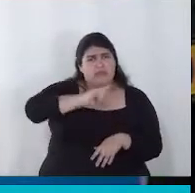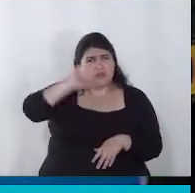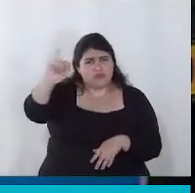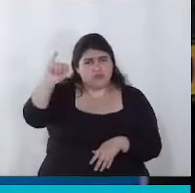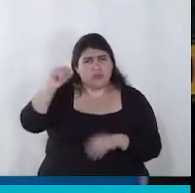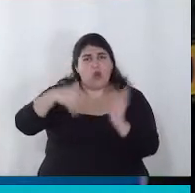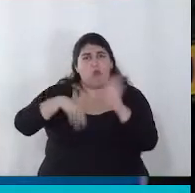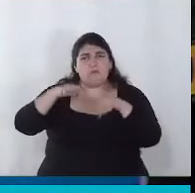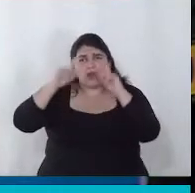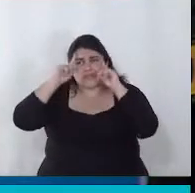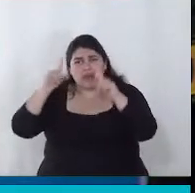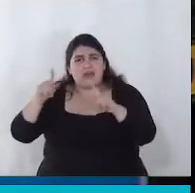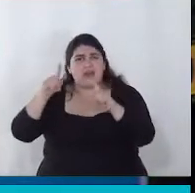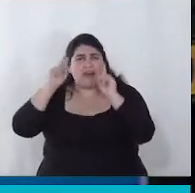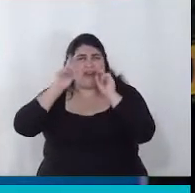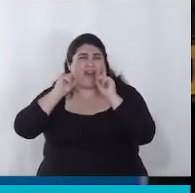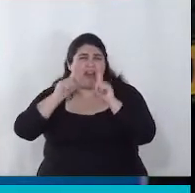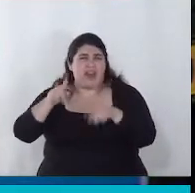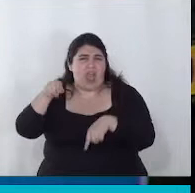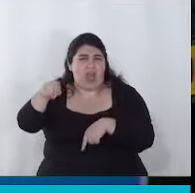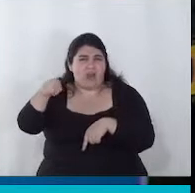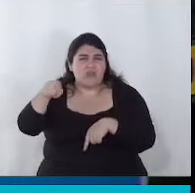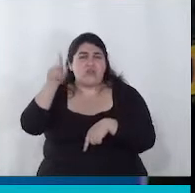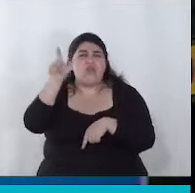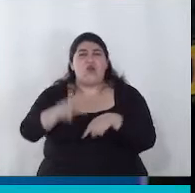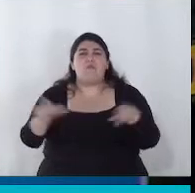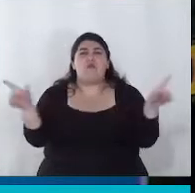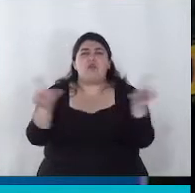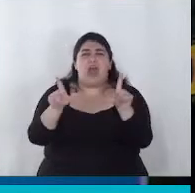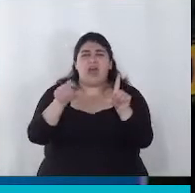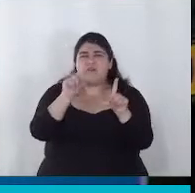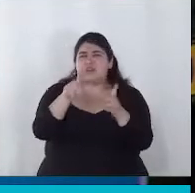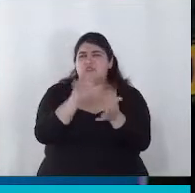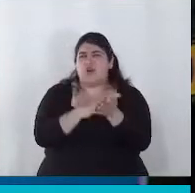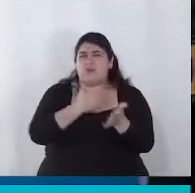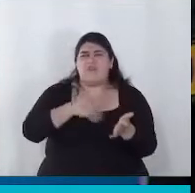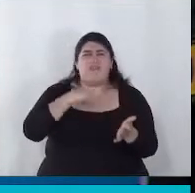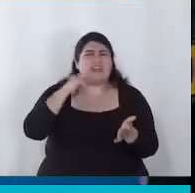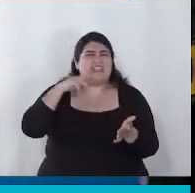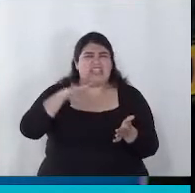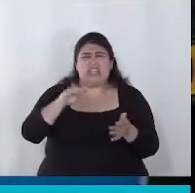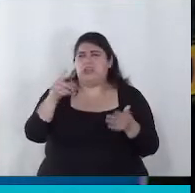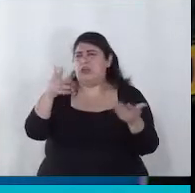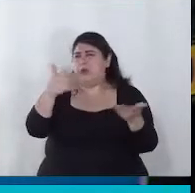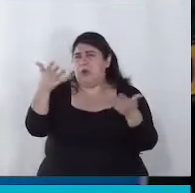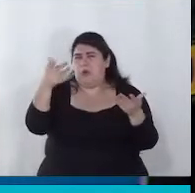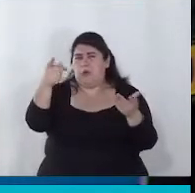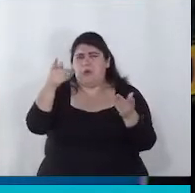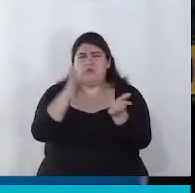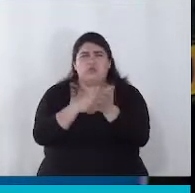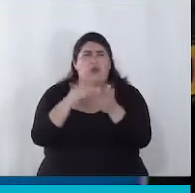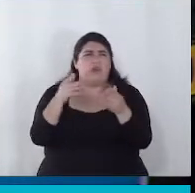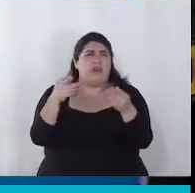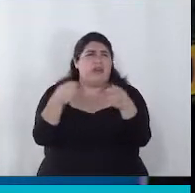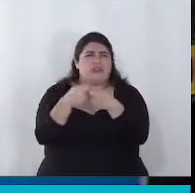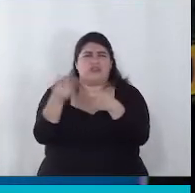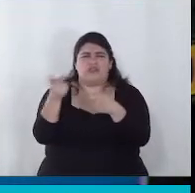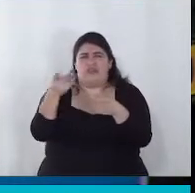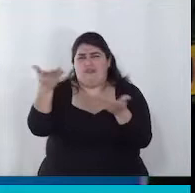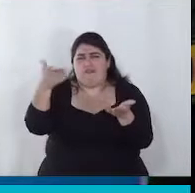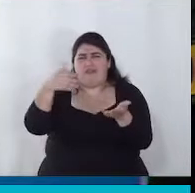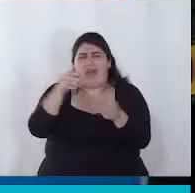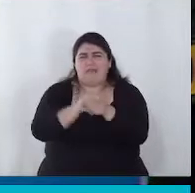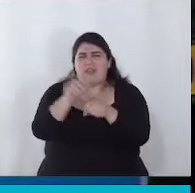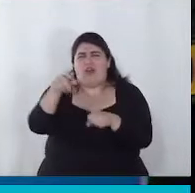massot cuando salió en el programa del pauta fantino y el amigable y amoroso feimann esté leyendo el artículo